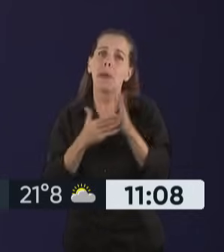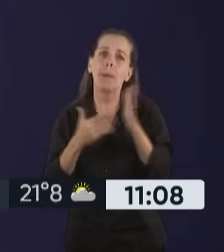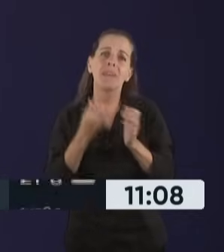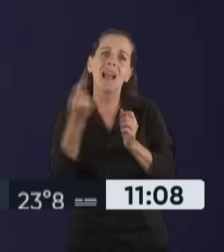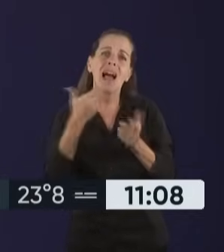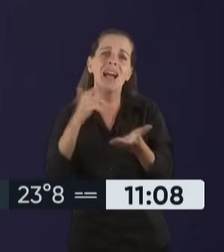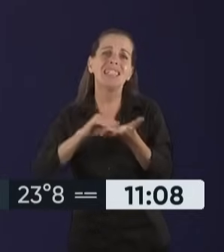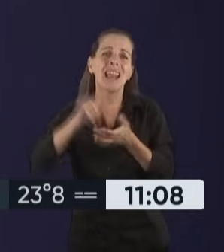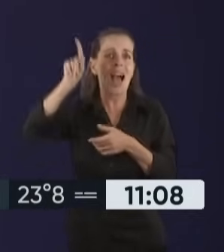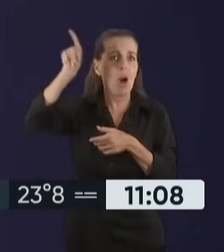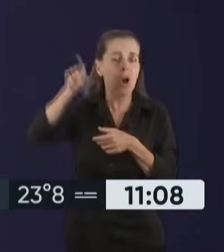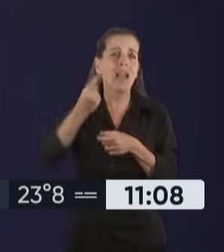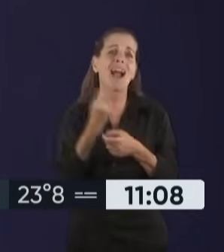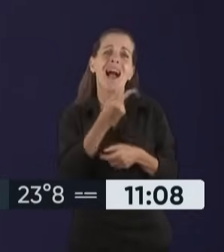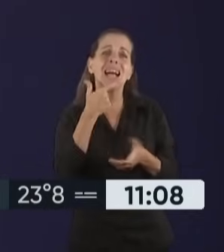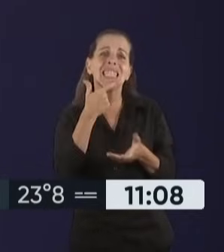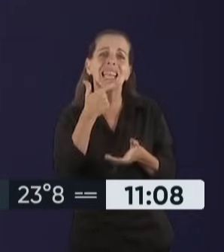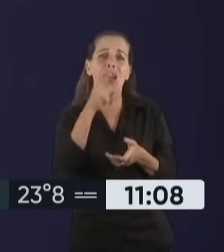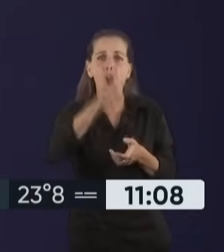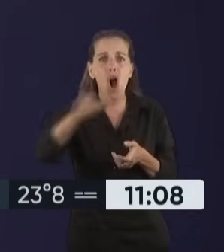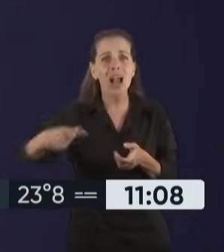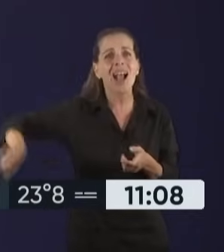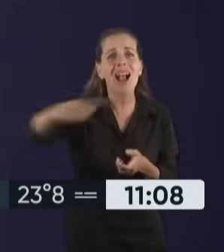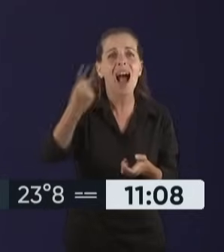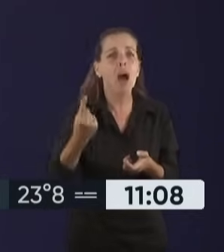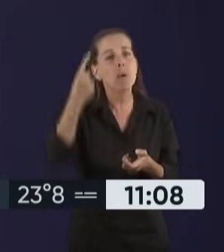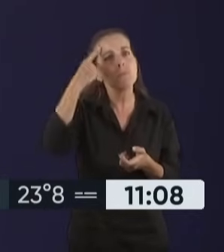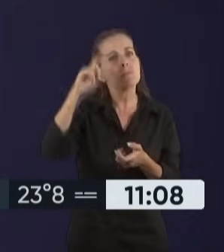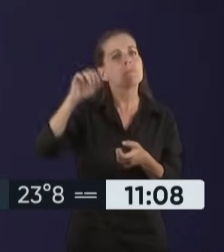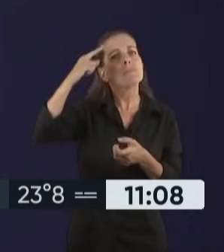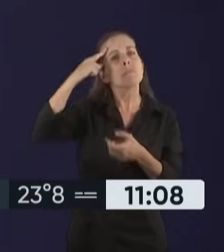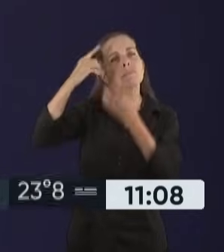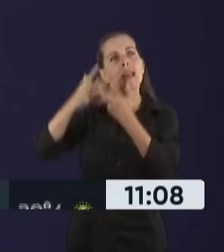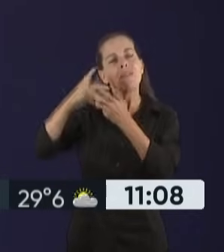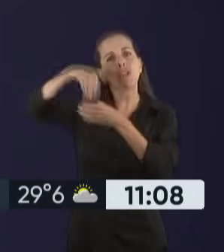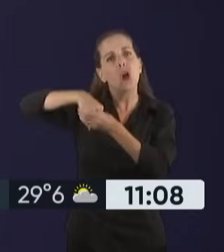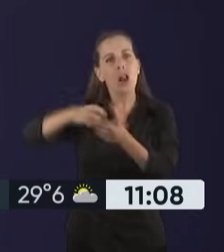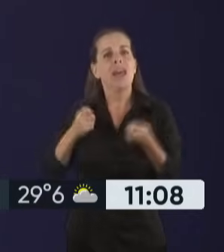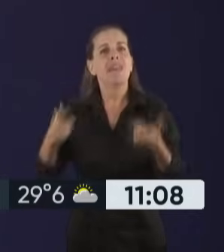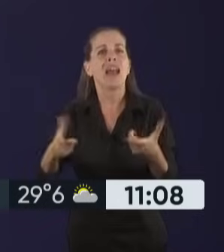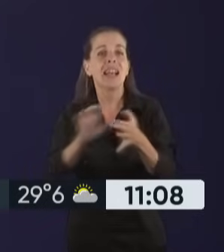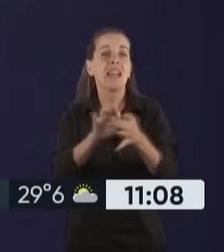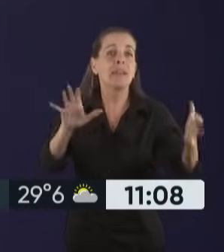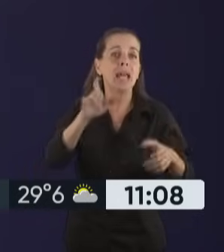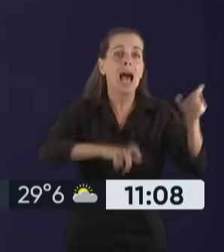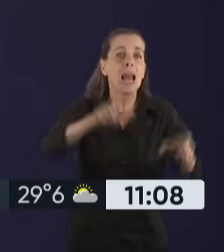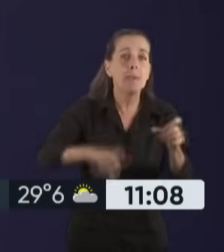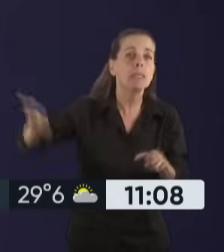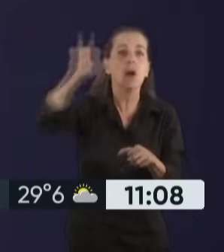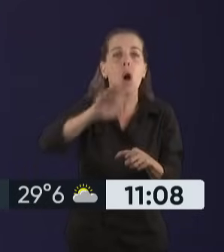cada senador votar a favor o en contra de otorgarle más libertad a los argentinos o cargar con la